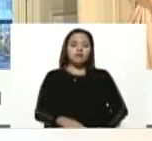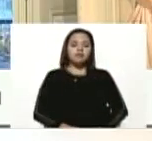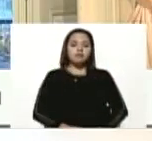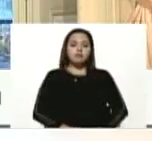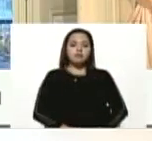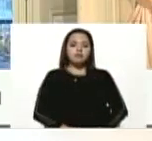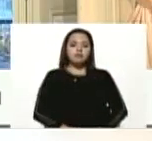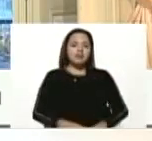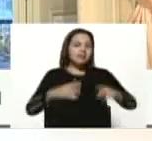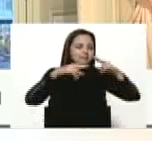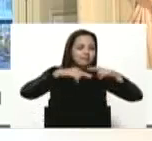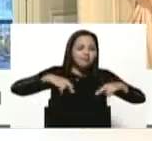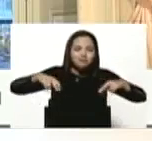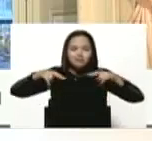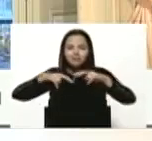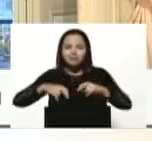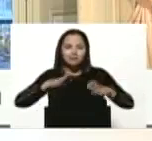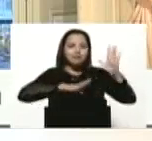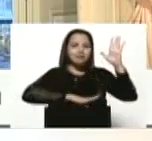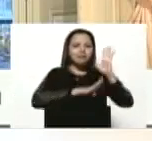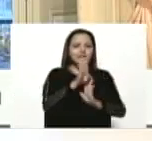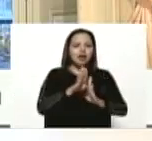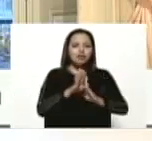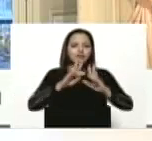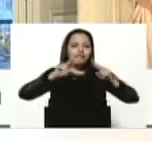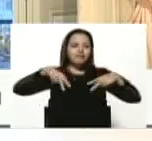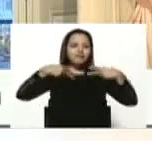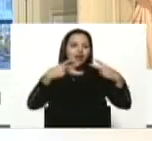en la investigación, en el desarrollo y la innovación.